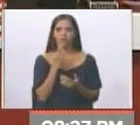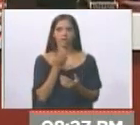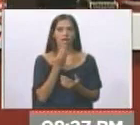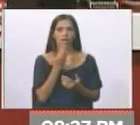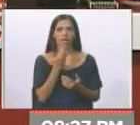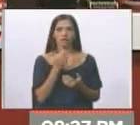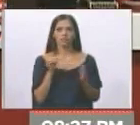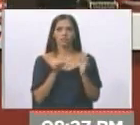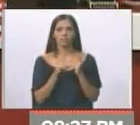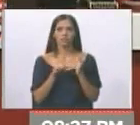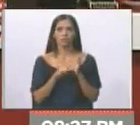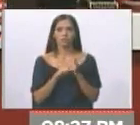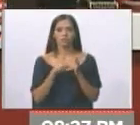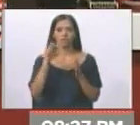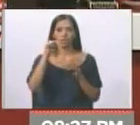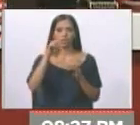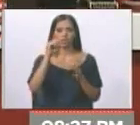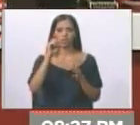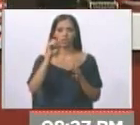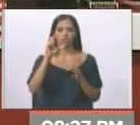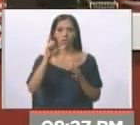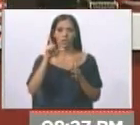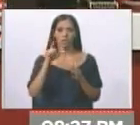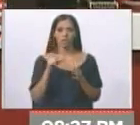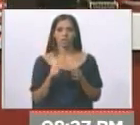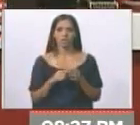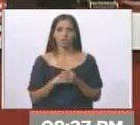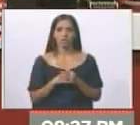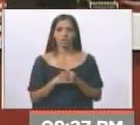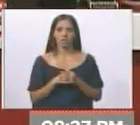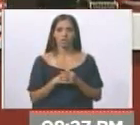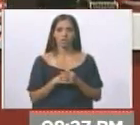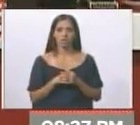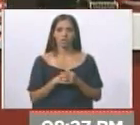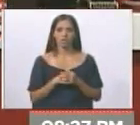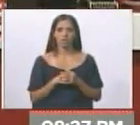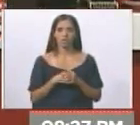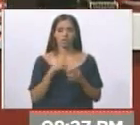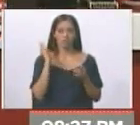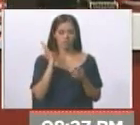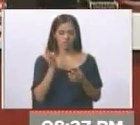que, ¿dónde está Noel? Y estaba al lado de uno y no decía dónde está Noel, pero hacía así con la mano.